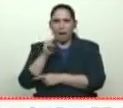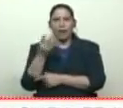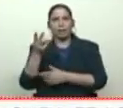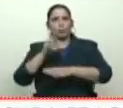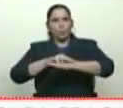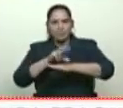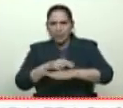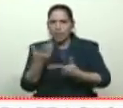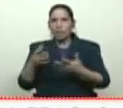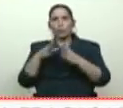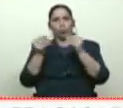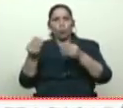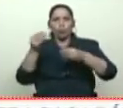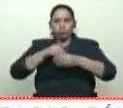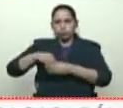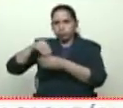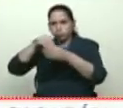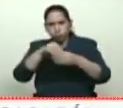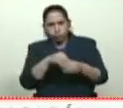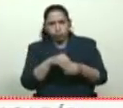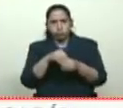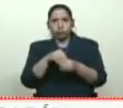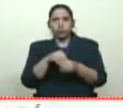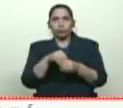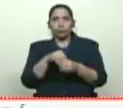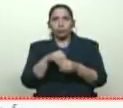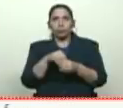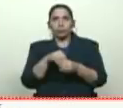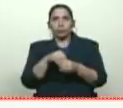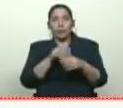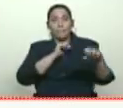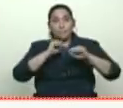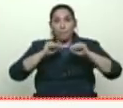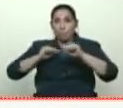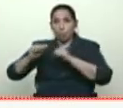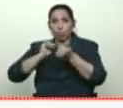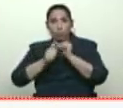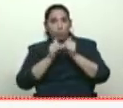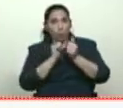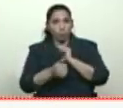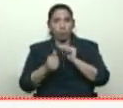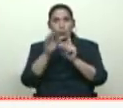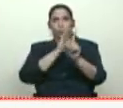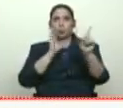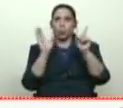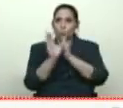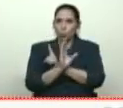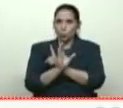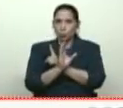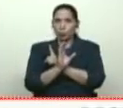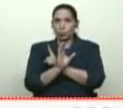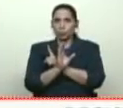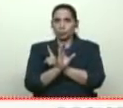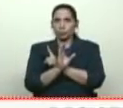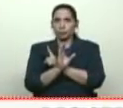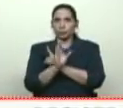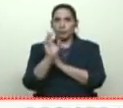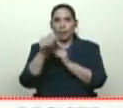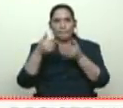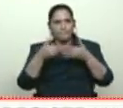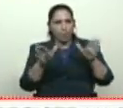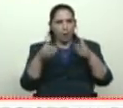médicos, a incorporar a promotores deportivos, promotores culturales, a abrir